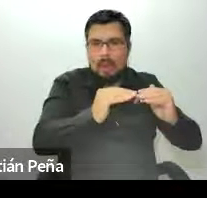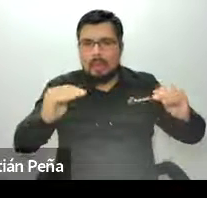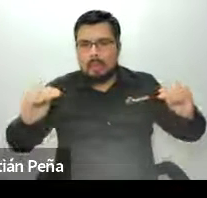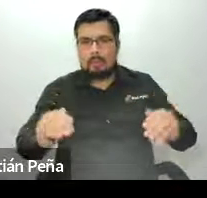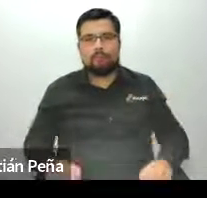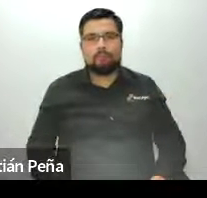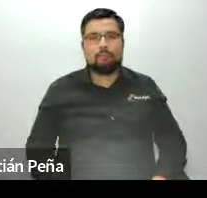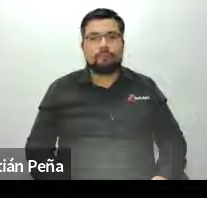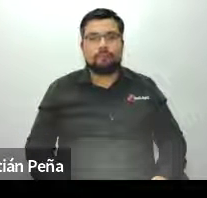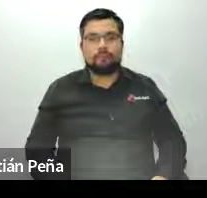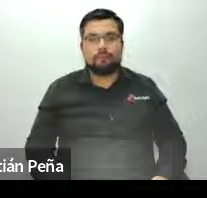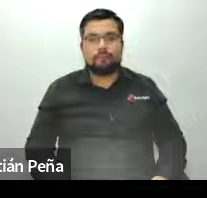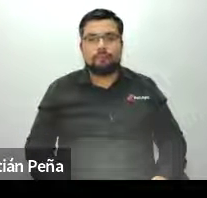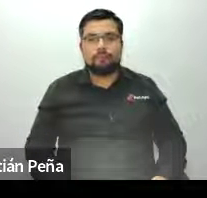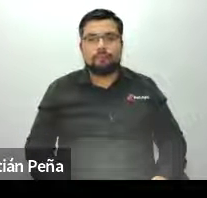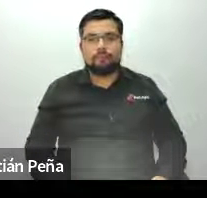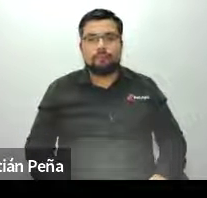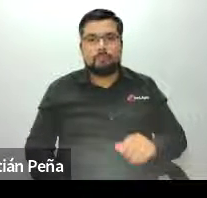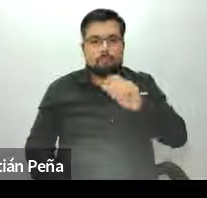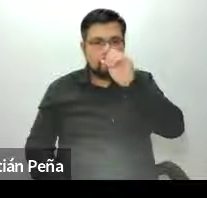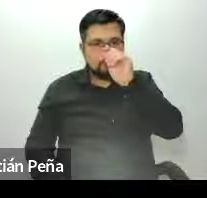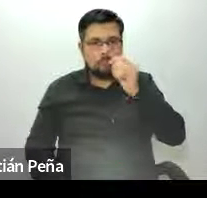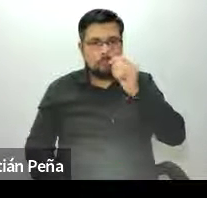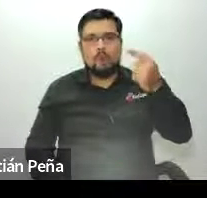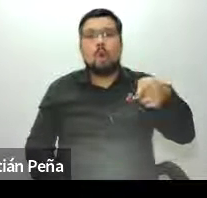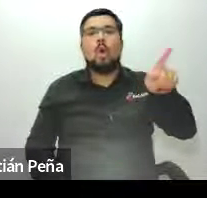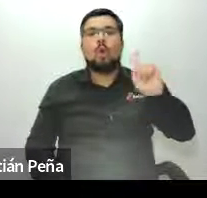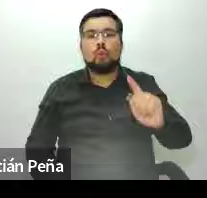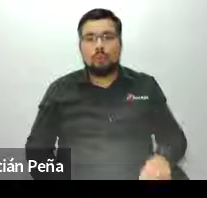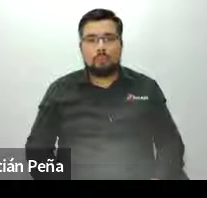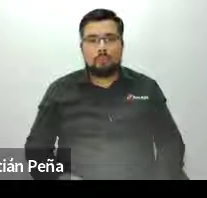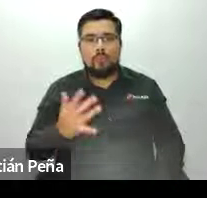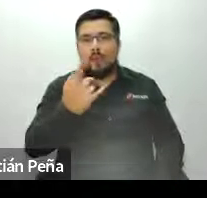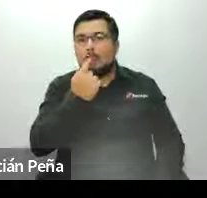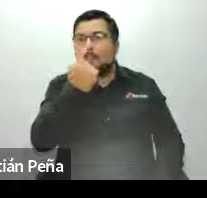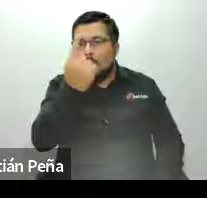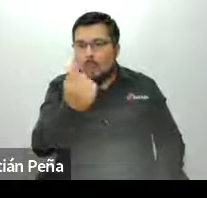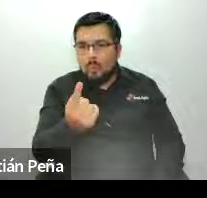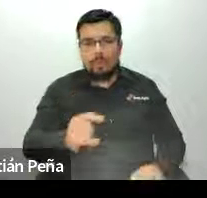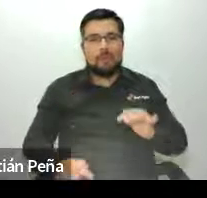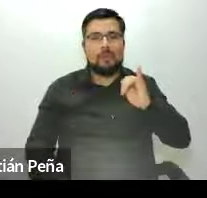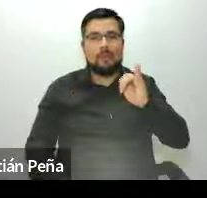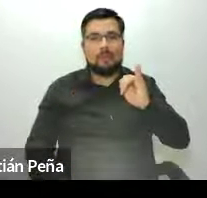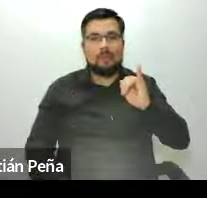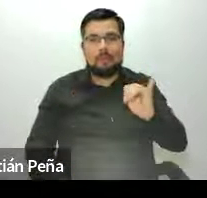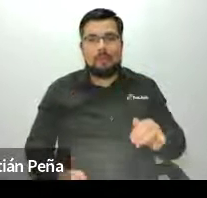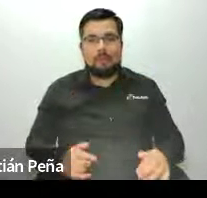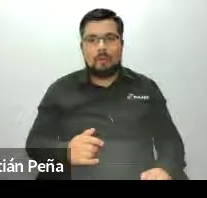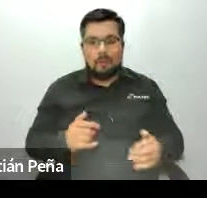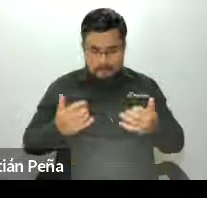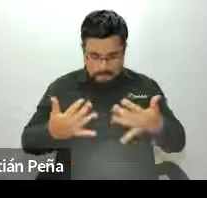Y seguimos entonces acá con Sí, esta sí. pregunta. Siguiente pregunta. Una vez teniendo claro qué son las